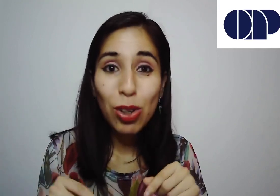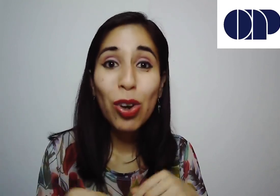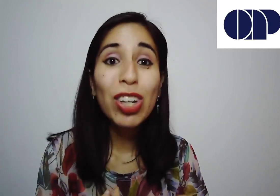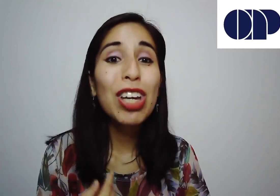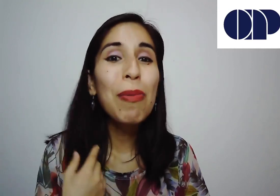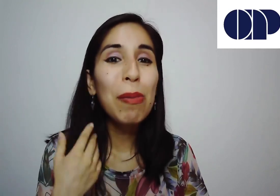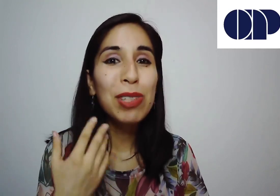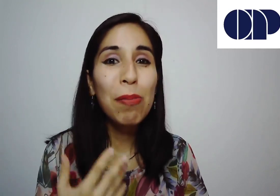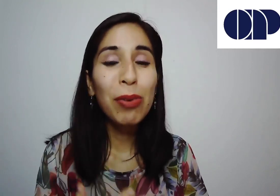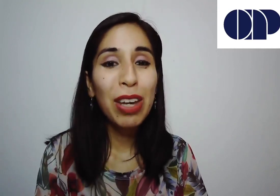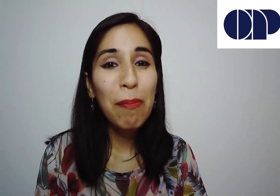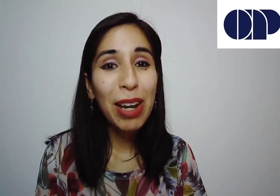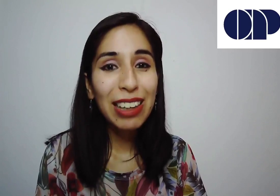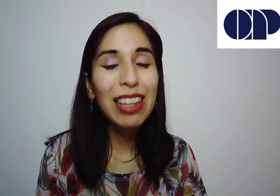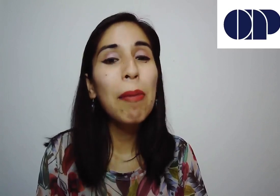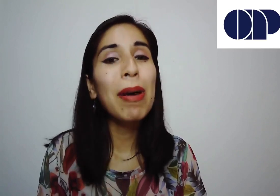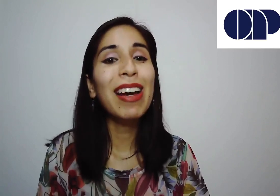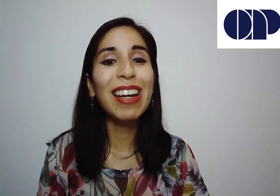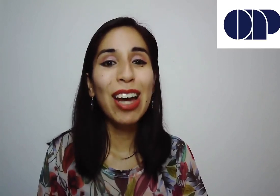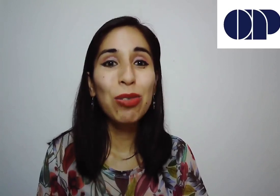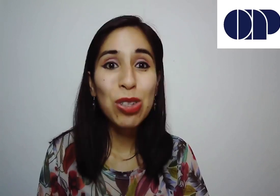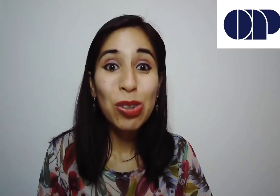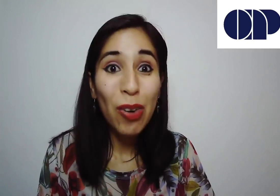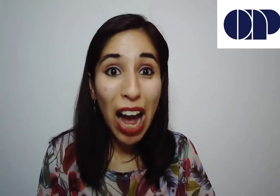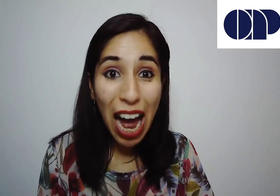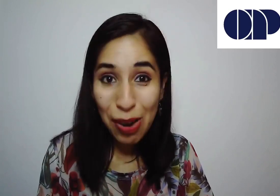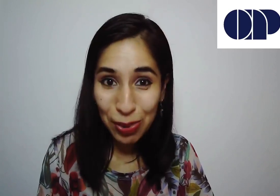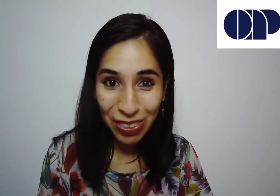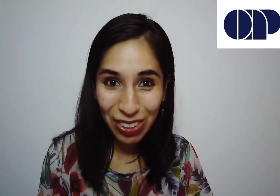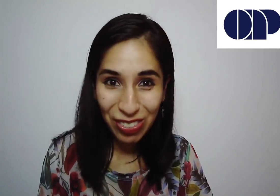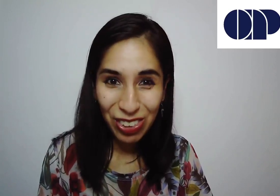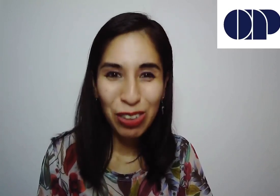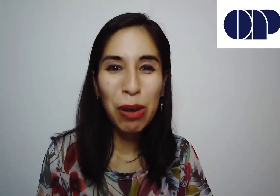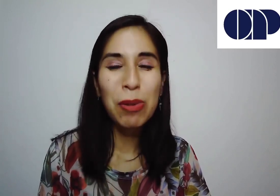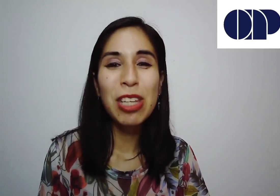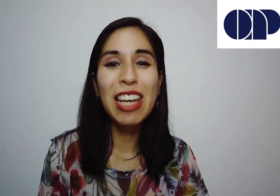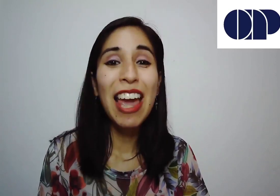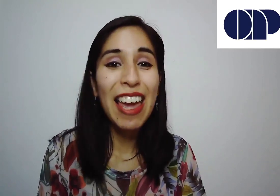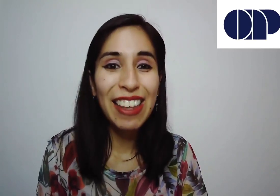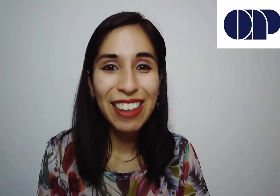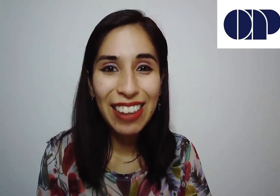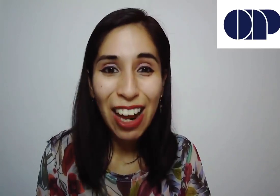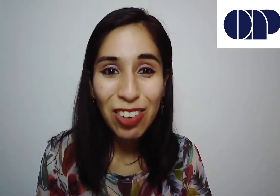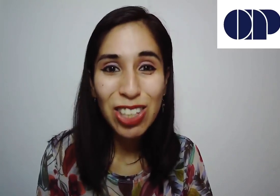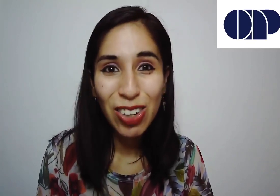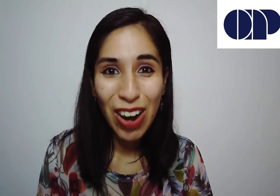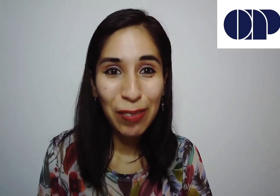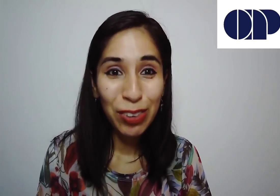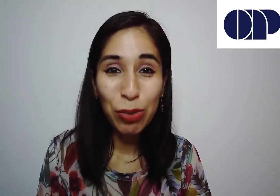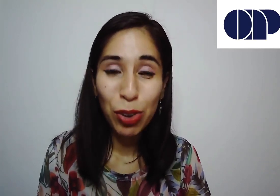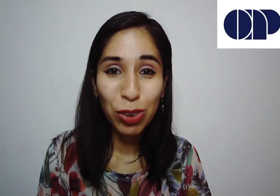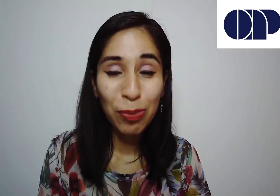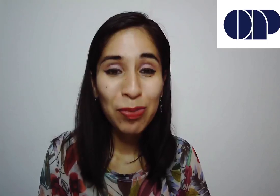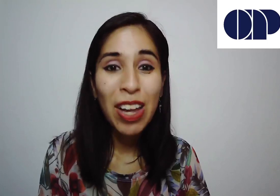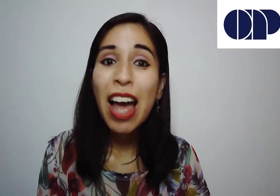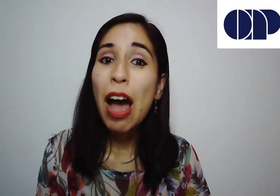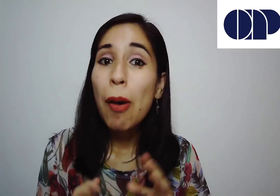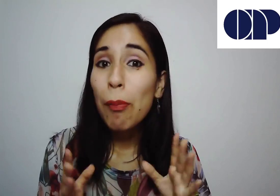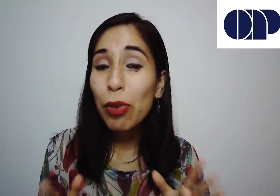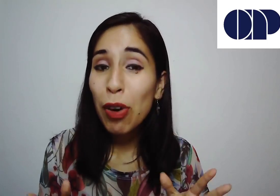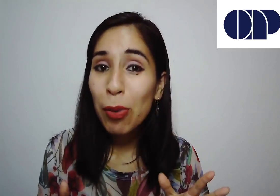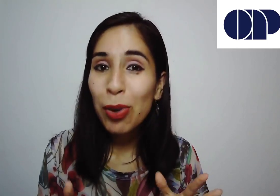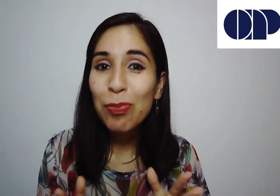hemos visto y vamos a poner en práctica para crear nuestro álbum de fotos vamos a editar nuestro álbum de fotos